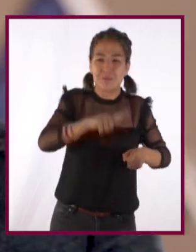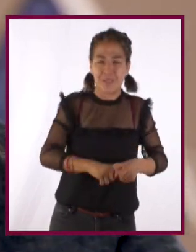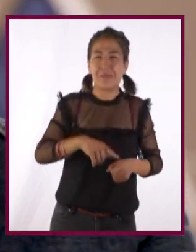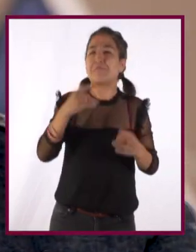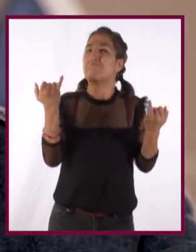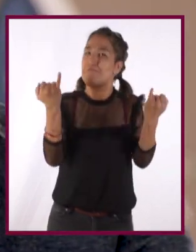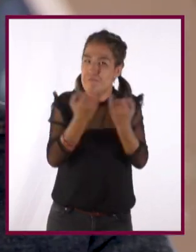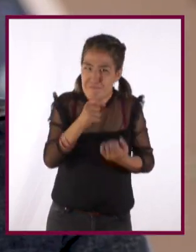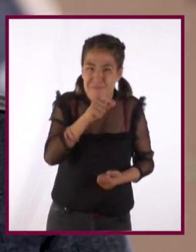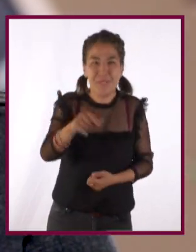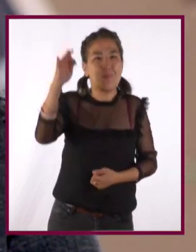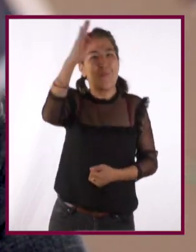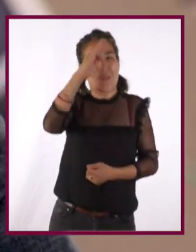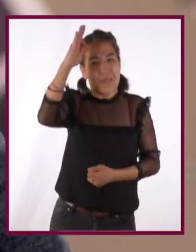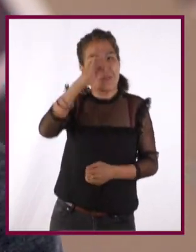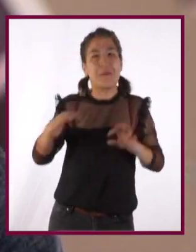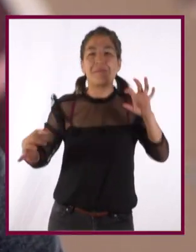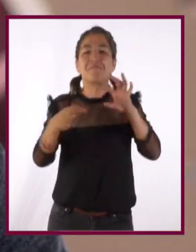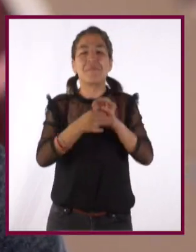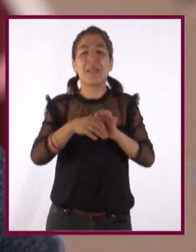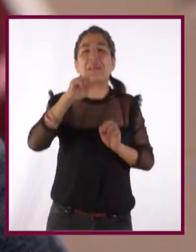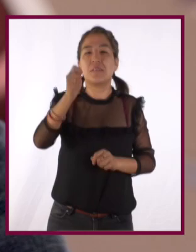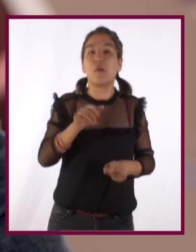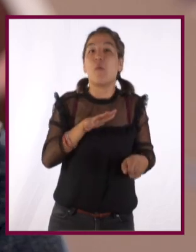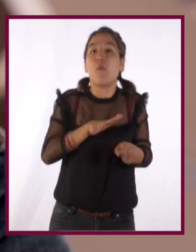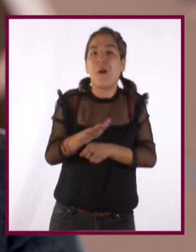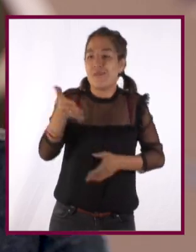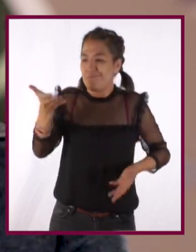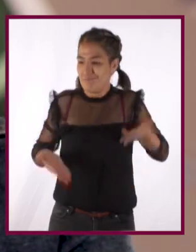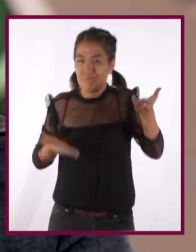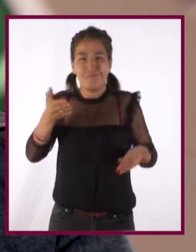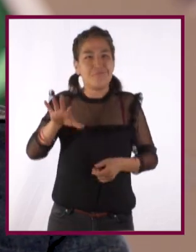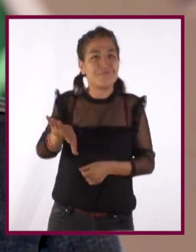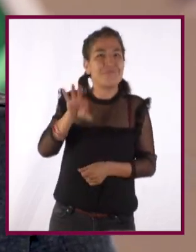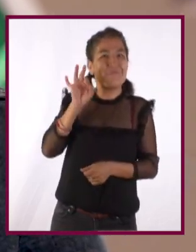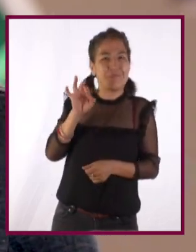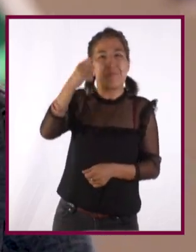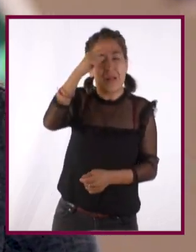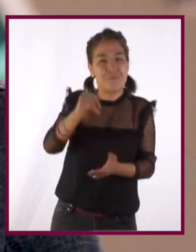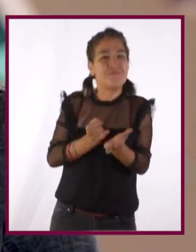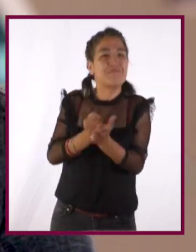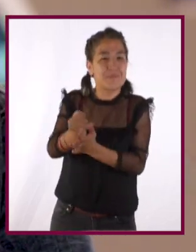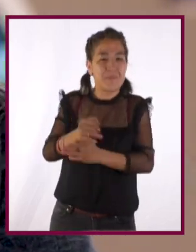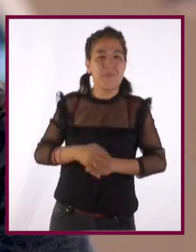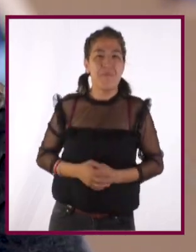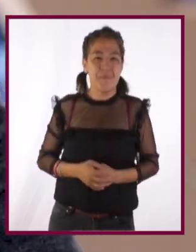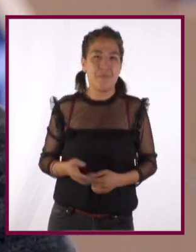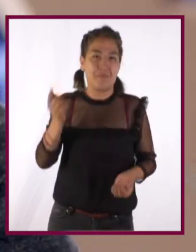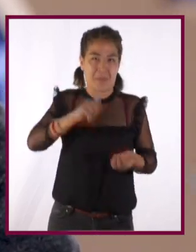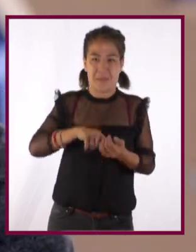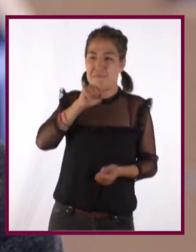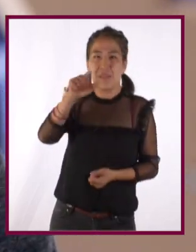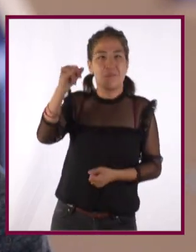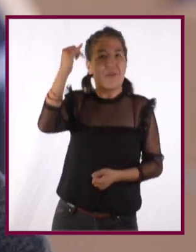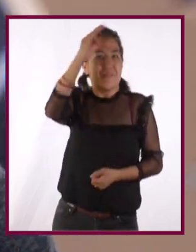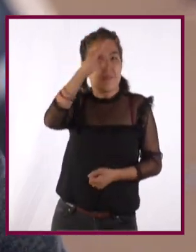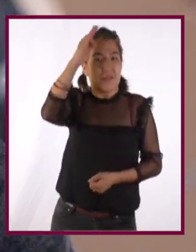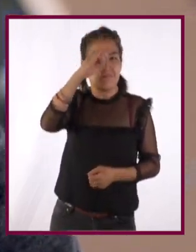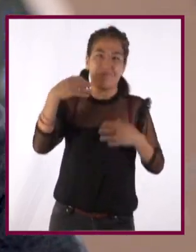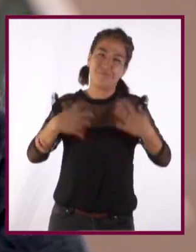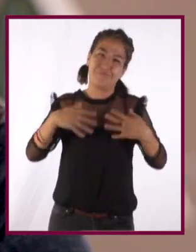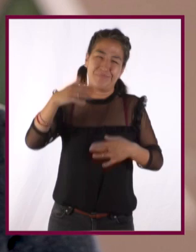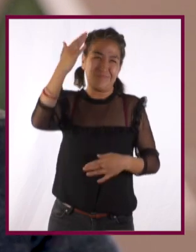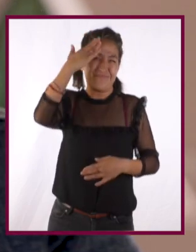nos podríamos poner filosóficos en relación a esta idea de las opciones que se abren con cada decisión, ¿no? No por nada la filosofía es